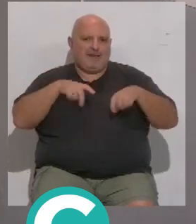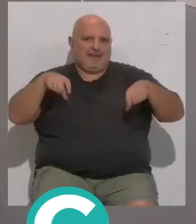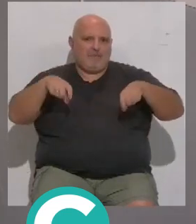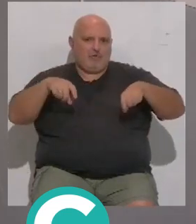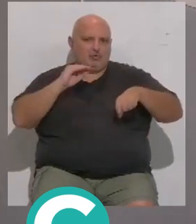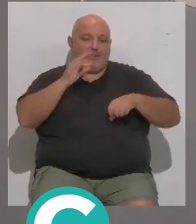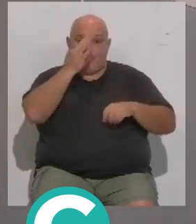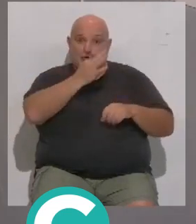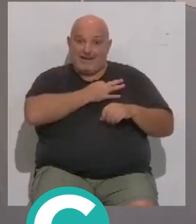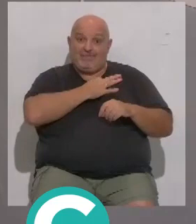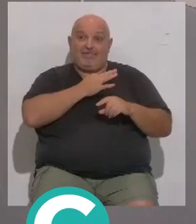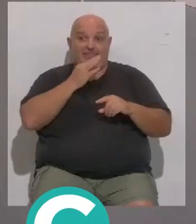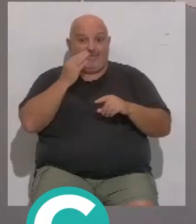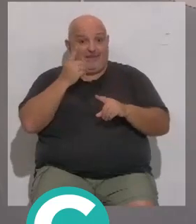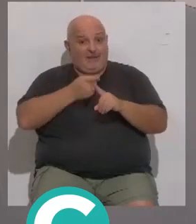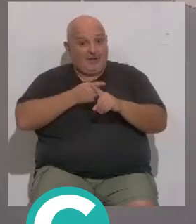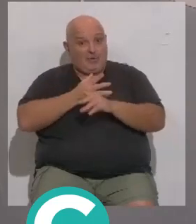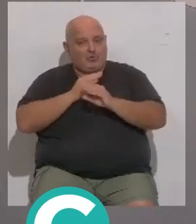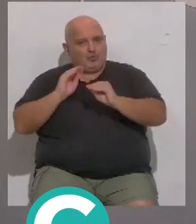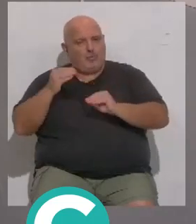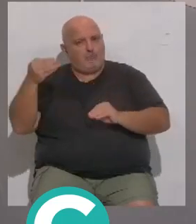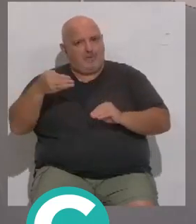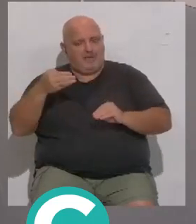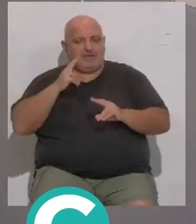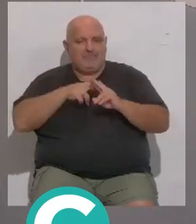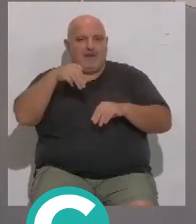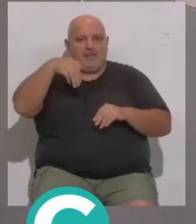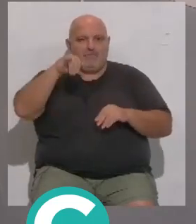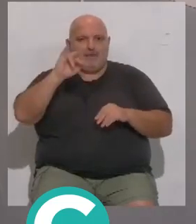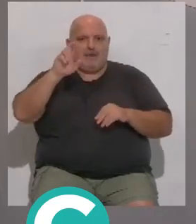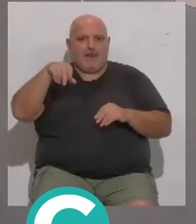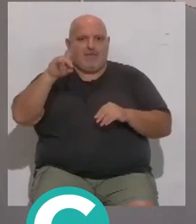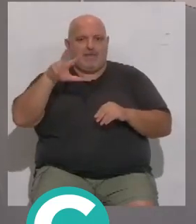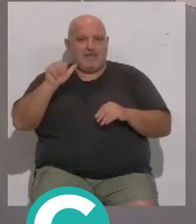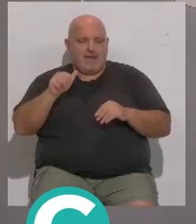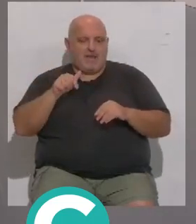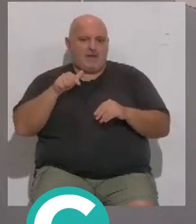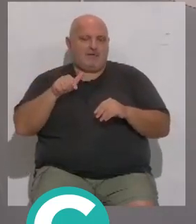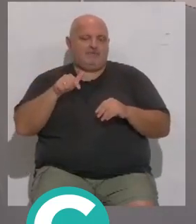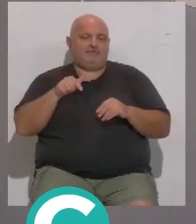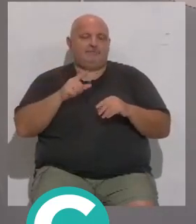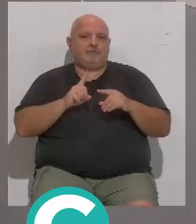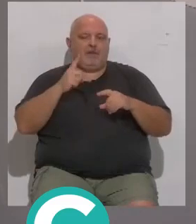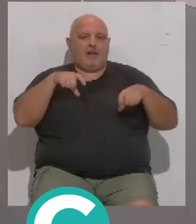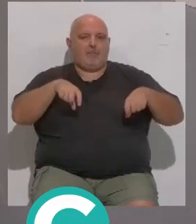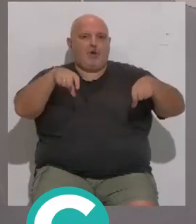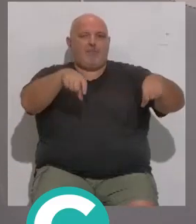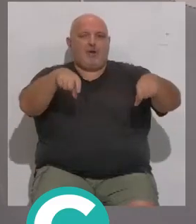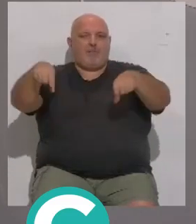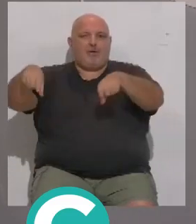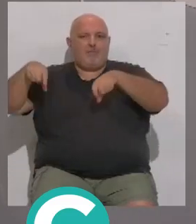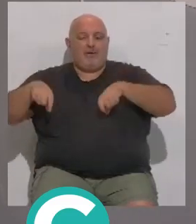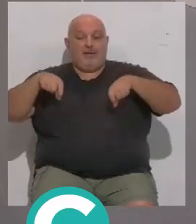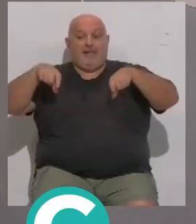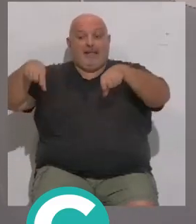adaptado el campo McCarthy, para los que se han nacido en el Rosal, el campo de césped natural que está arriba al lado de los de